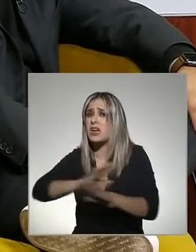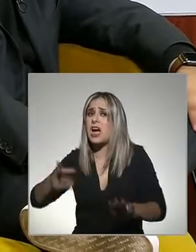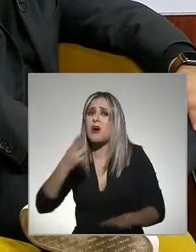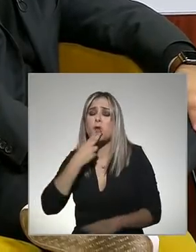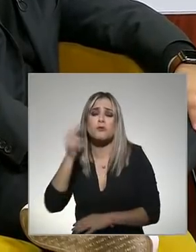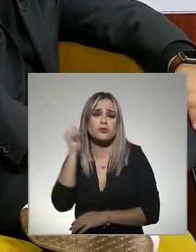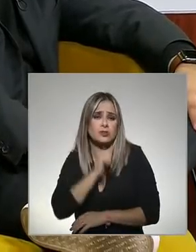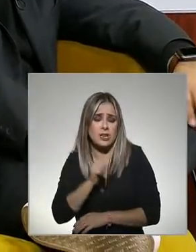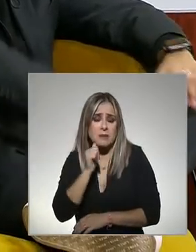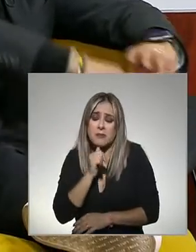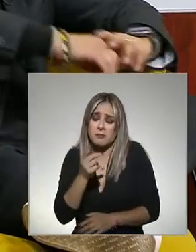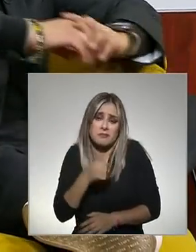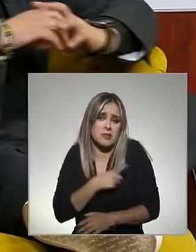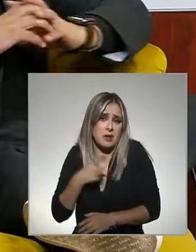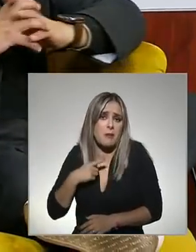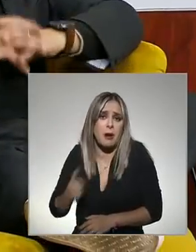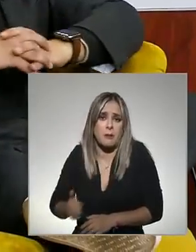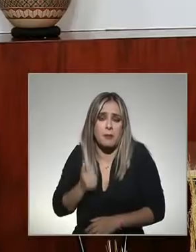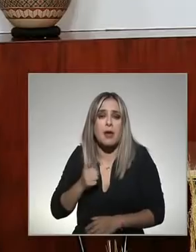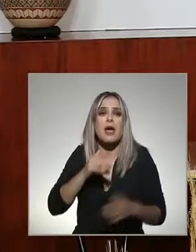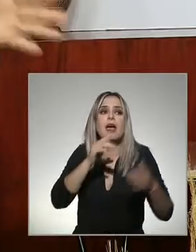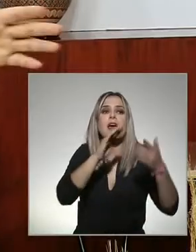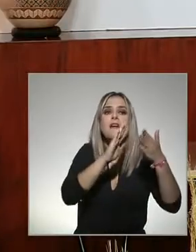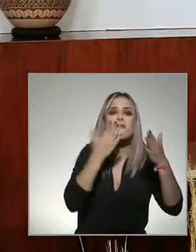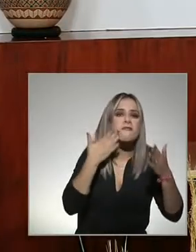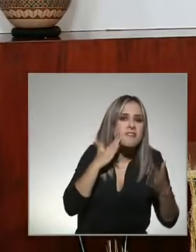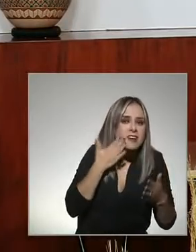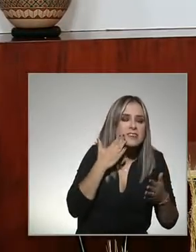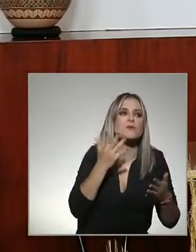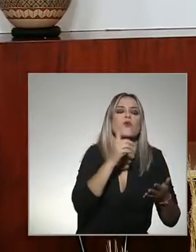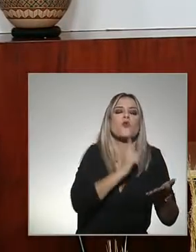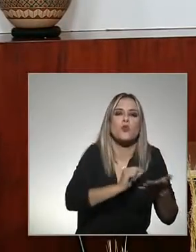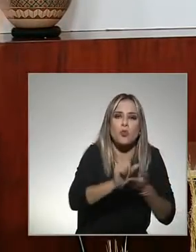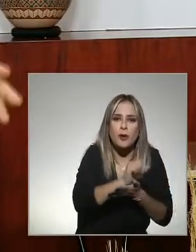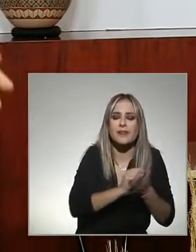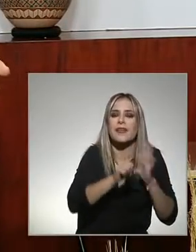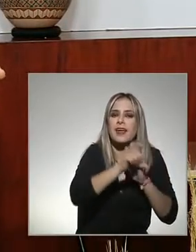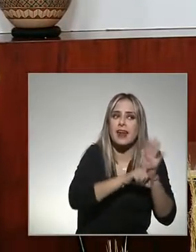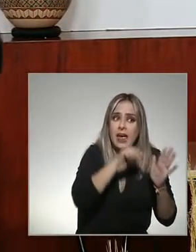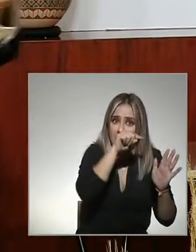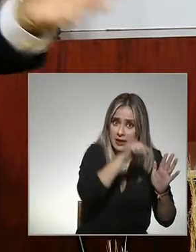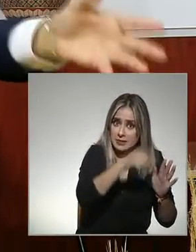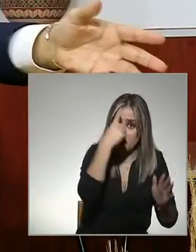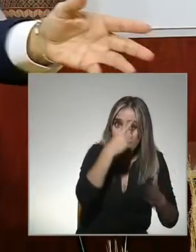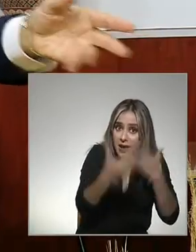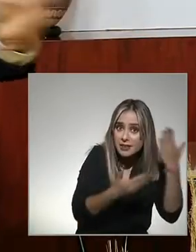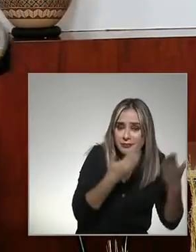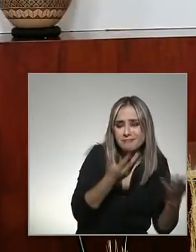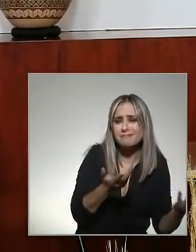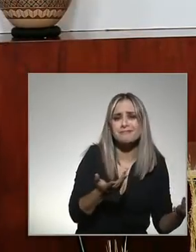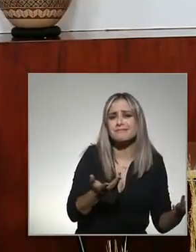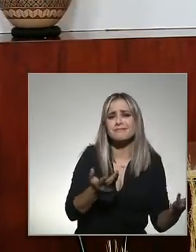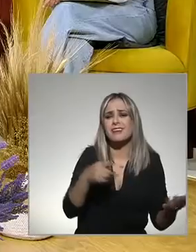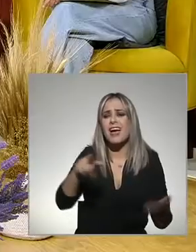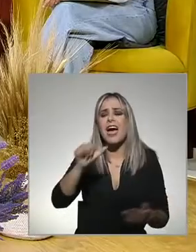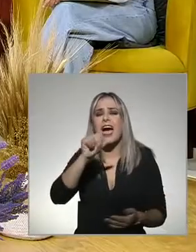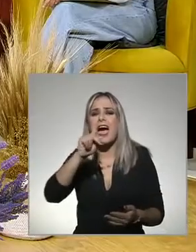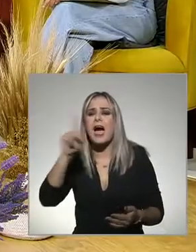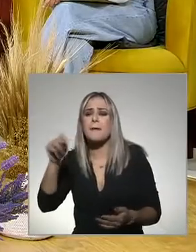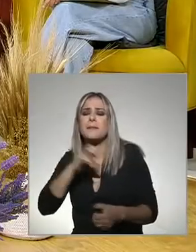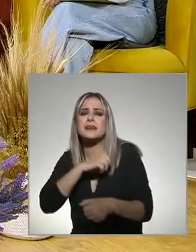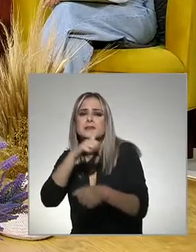Las redes sociales por lo general no se usan para la educación, se usan aplicaciones específicas y programas muy concretos para ello, no tanto estas